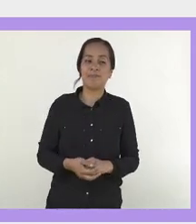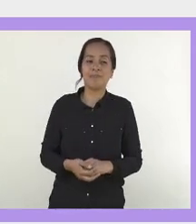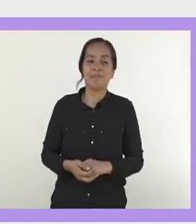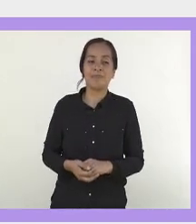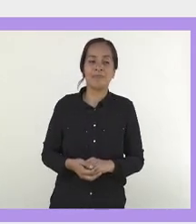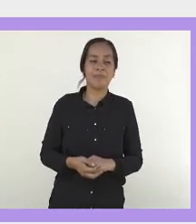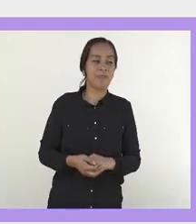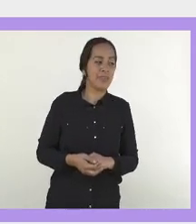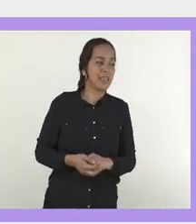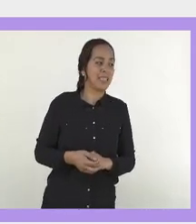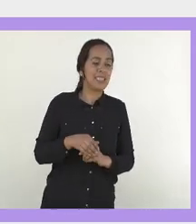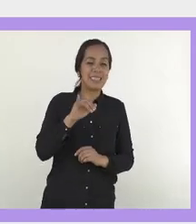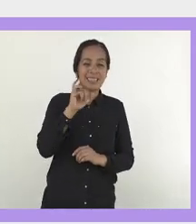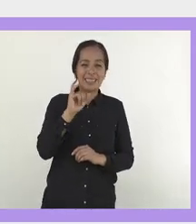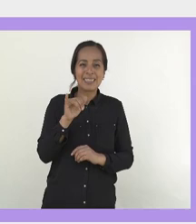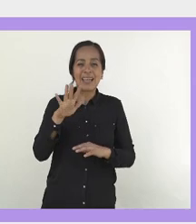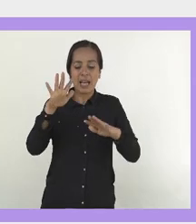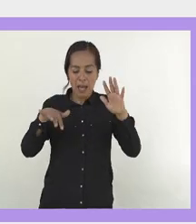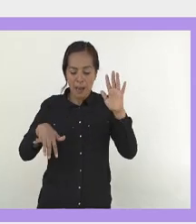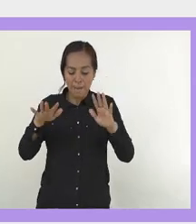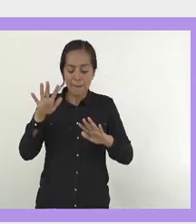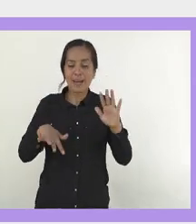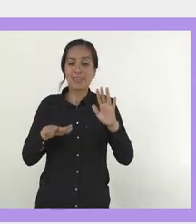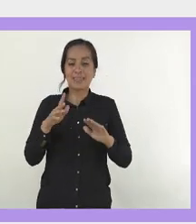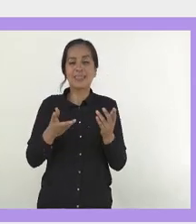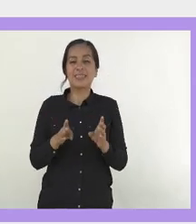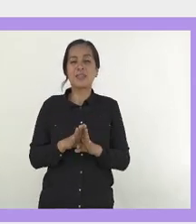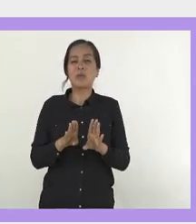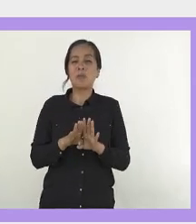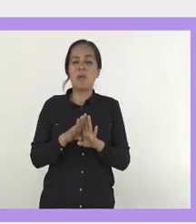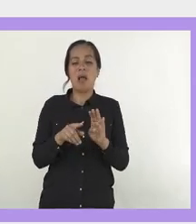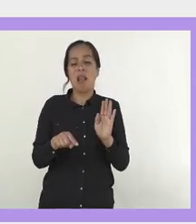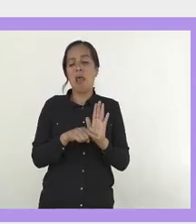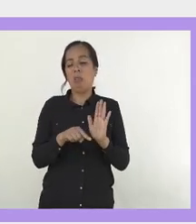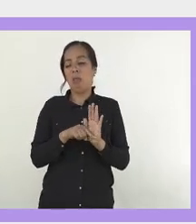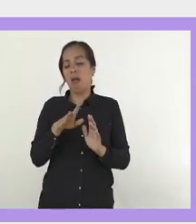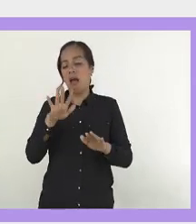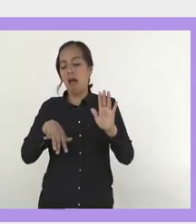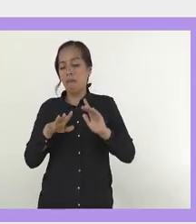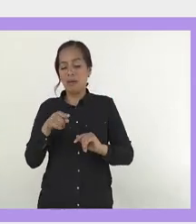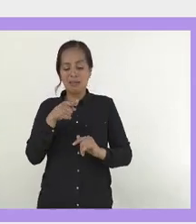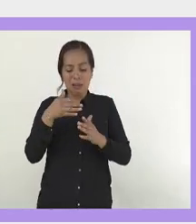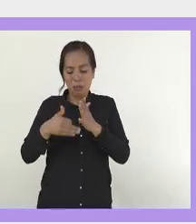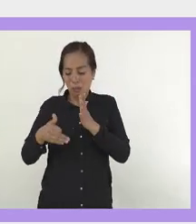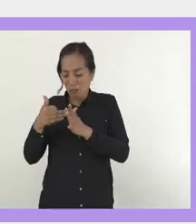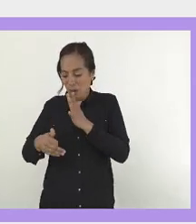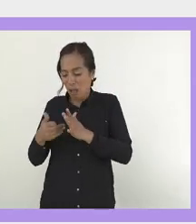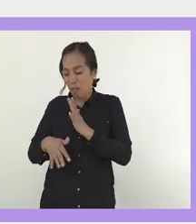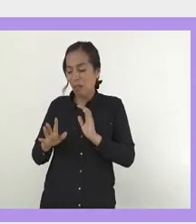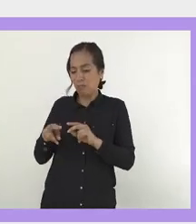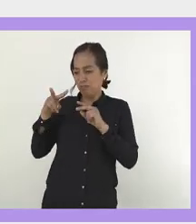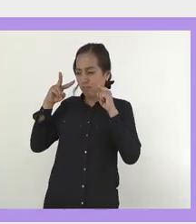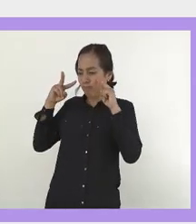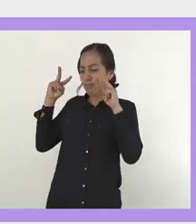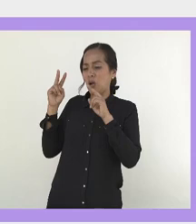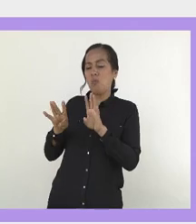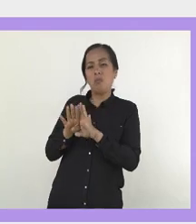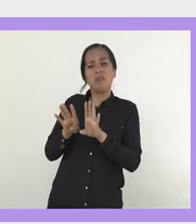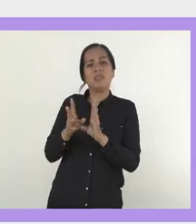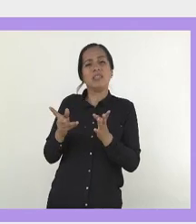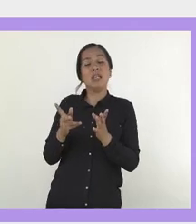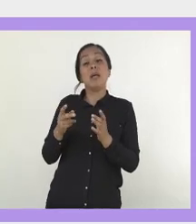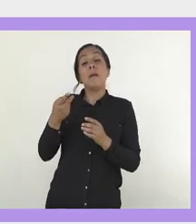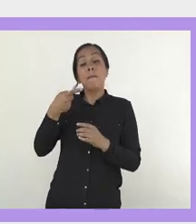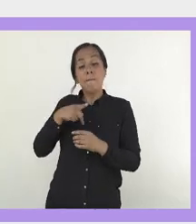sí De repente nos enfocamos un poco en lo negativo en lo que falta en lo que hay que trabajar pero bien lo Comentan los aspectos que se van